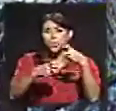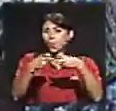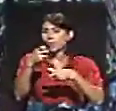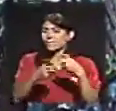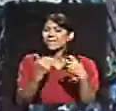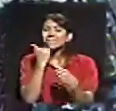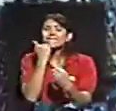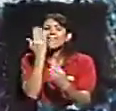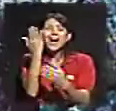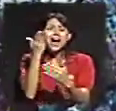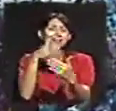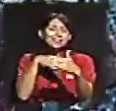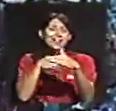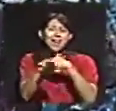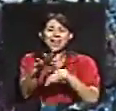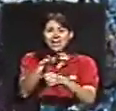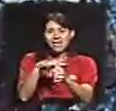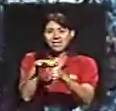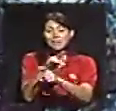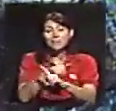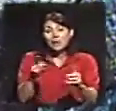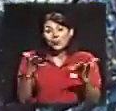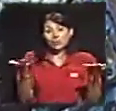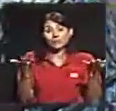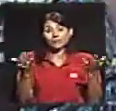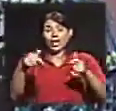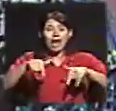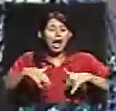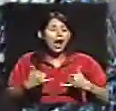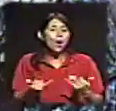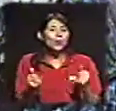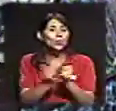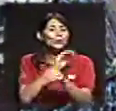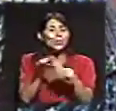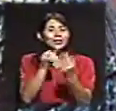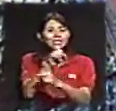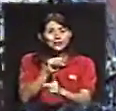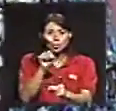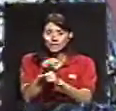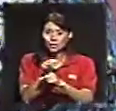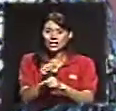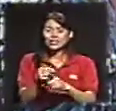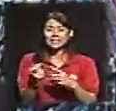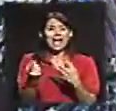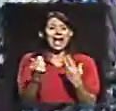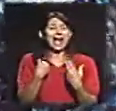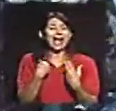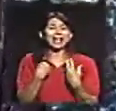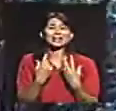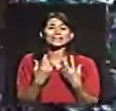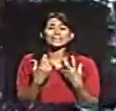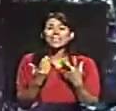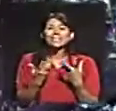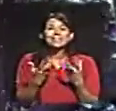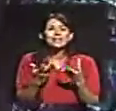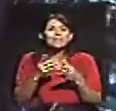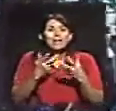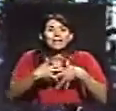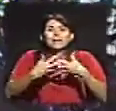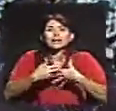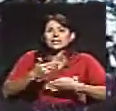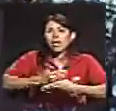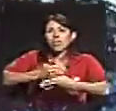fácil acceso. Pero bueno, hoy día con todas estas situaciones hay una gran voracidad de los desarrolladores por